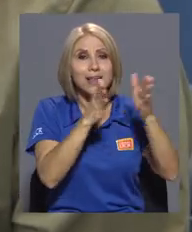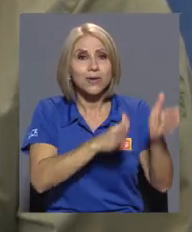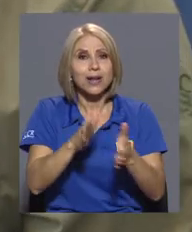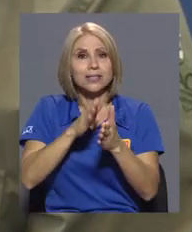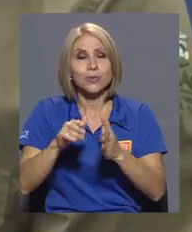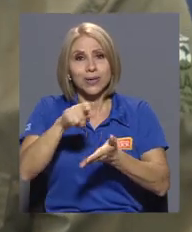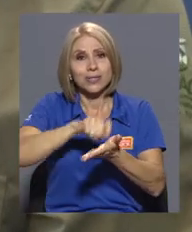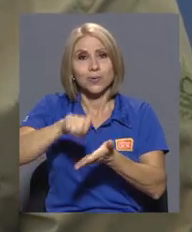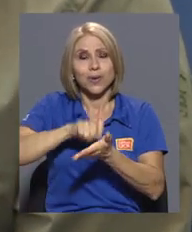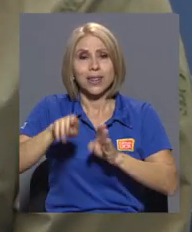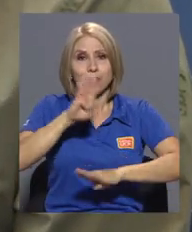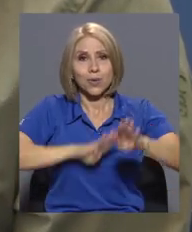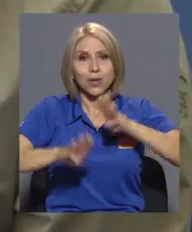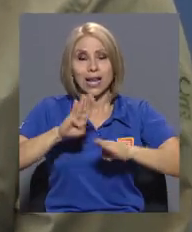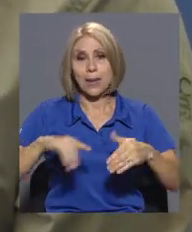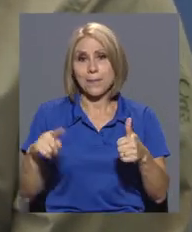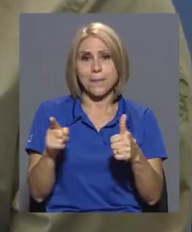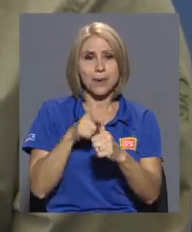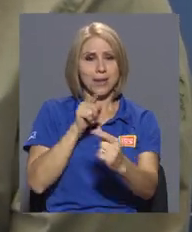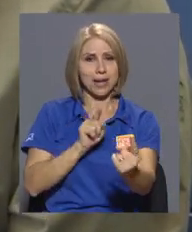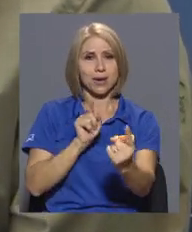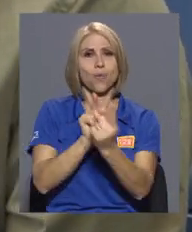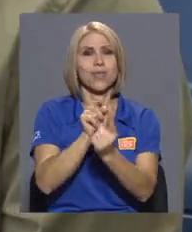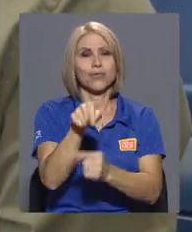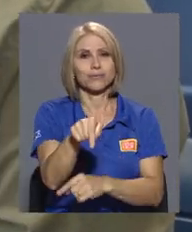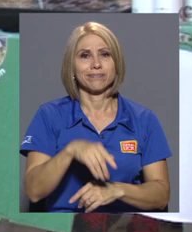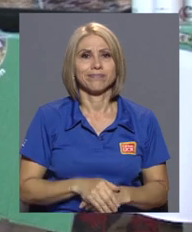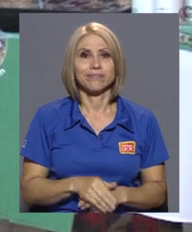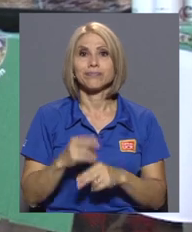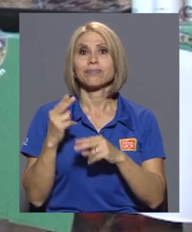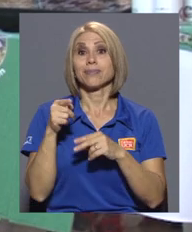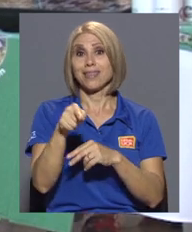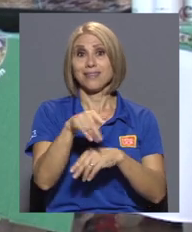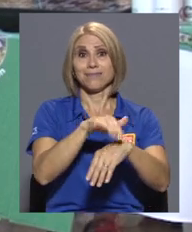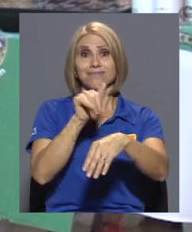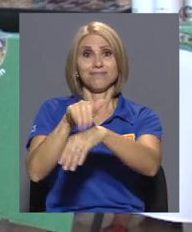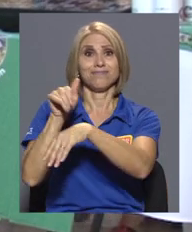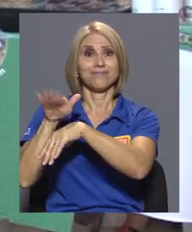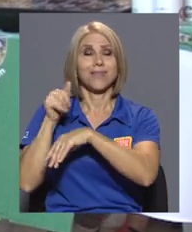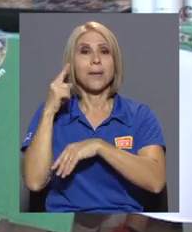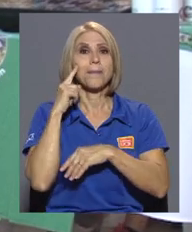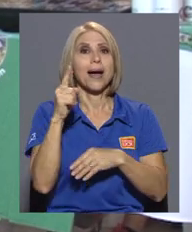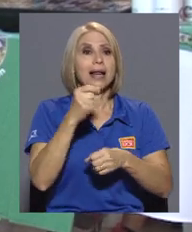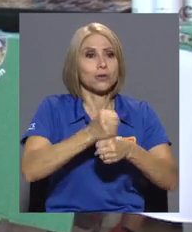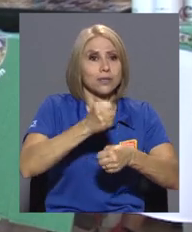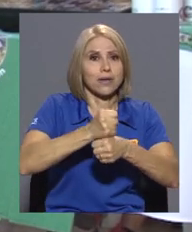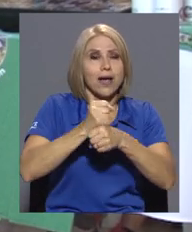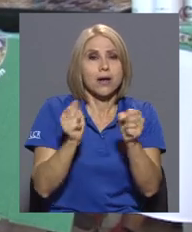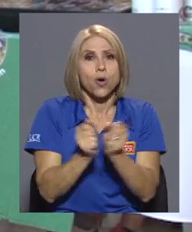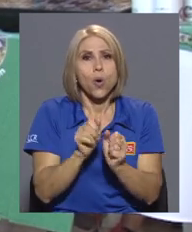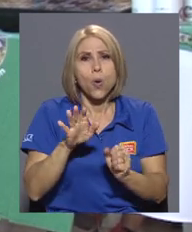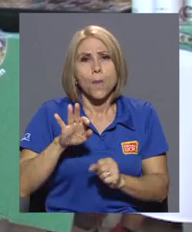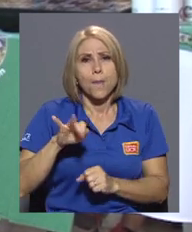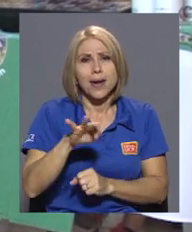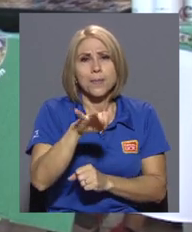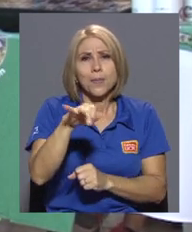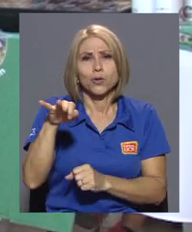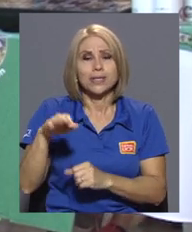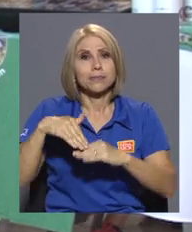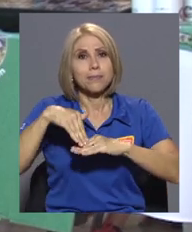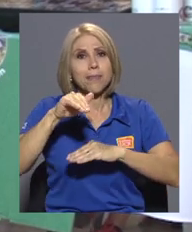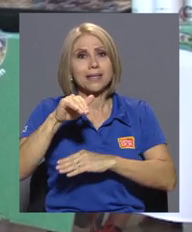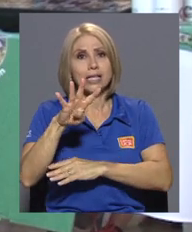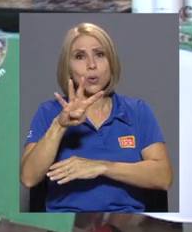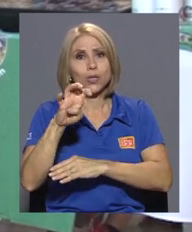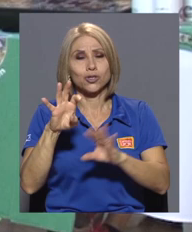y se convirtió en el primer encuentro de esta índole. El llamado es especialmente para los productores de mariposas, que son más de 400 familias que